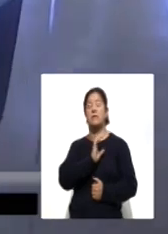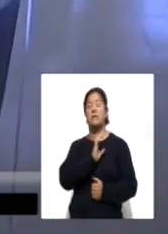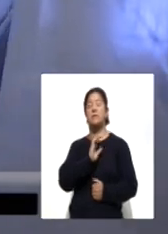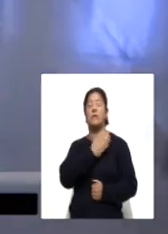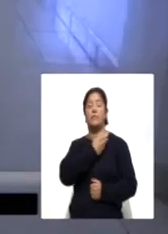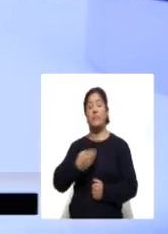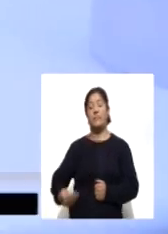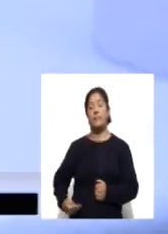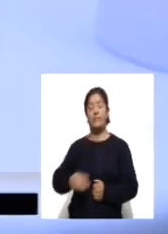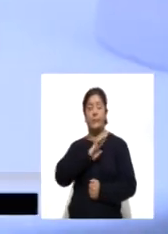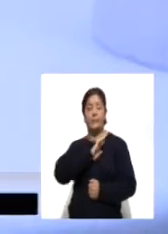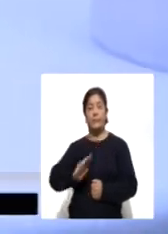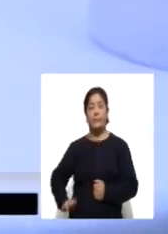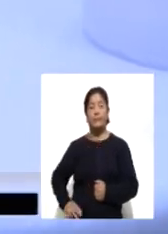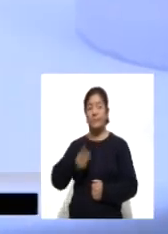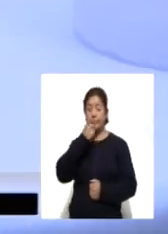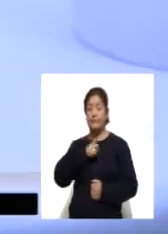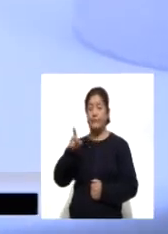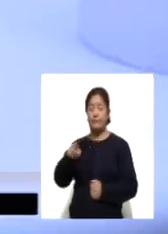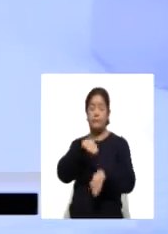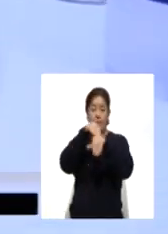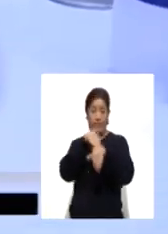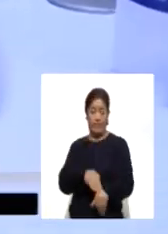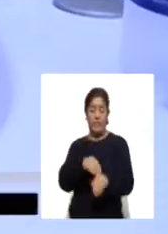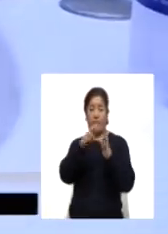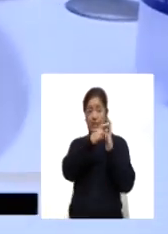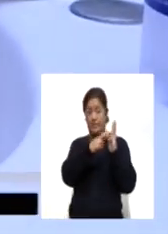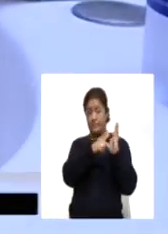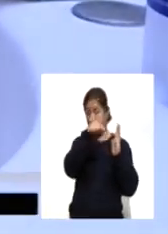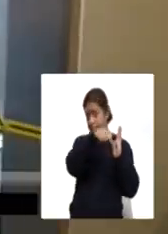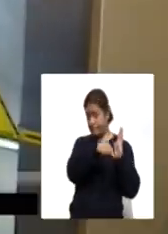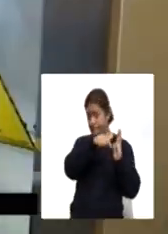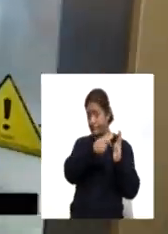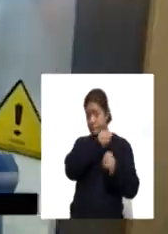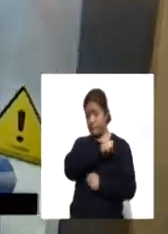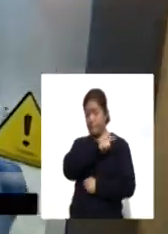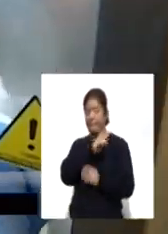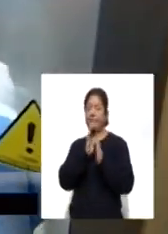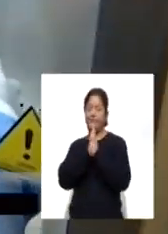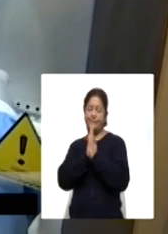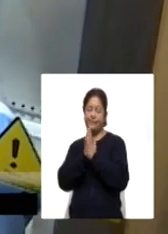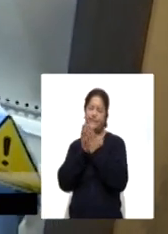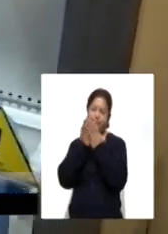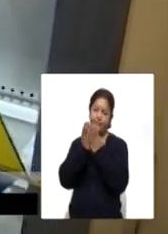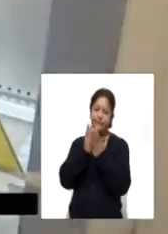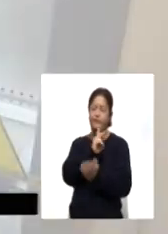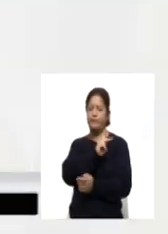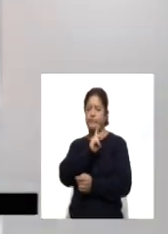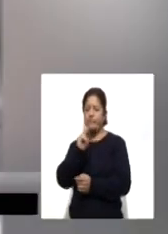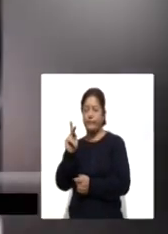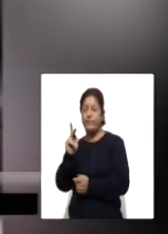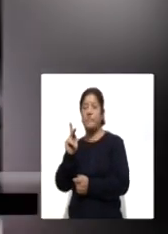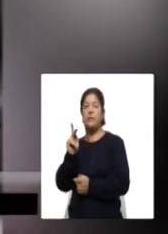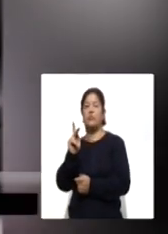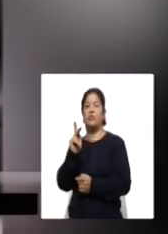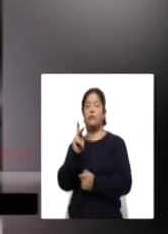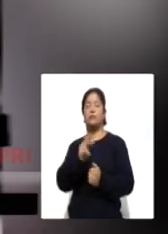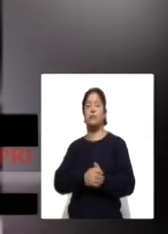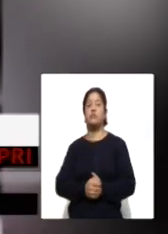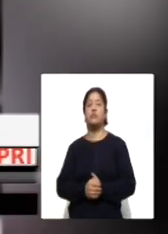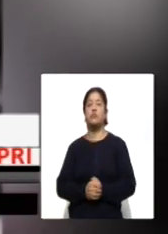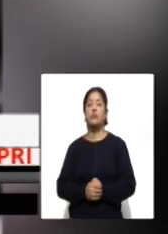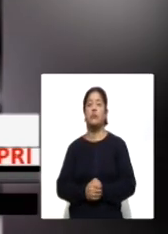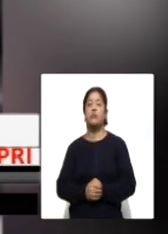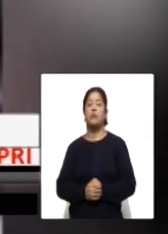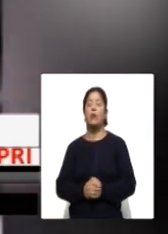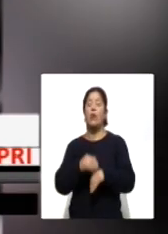seguimiento a las recomendaciones de las instituciones de salud y llamó a no bajar la guardia ante la pandemia de COVID-19. Hoy, igual que